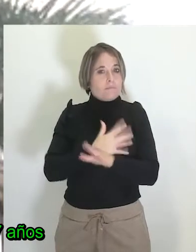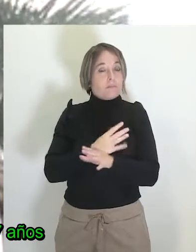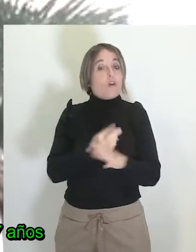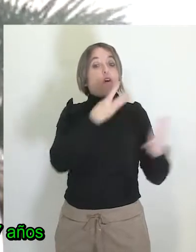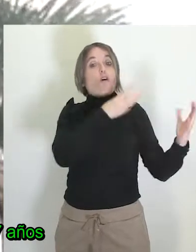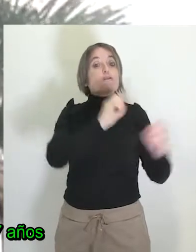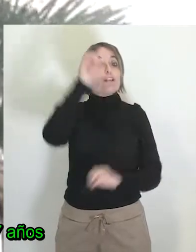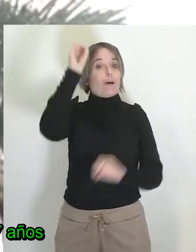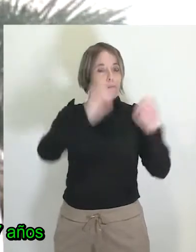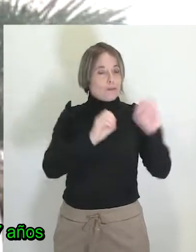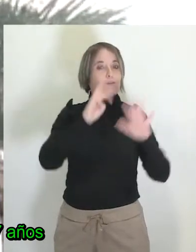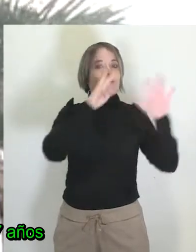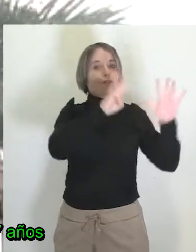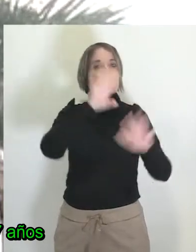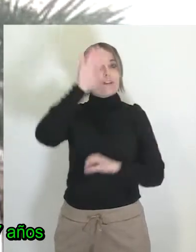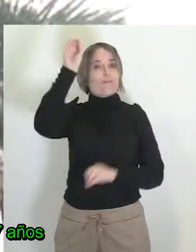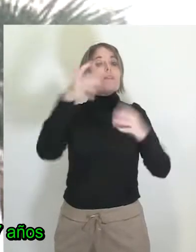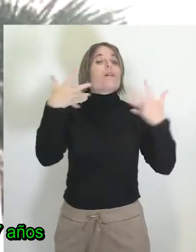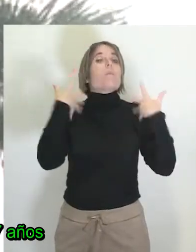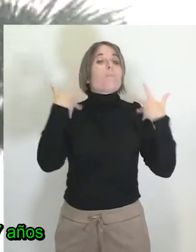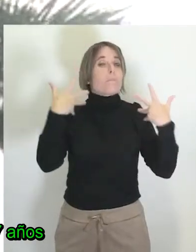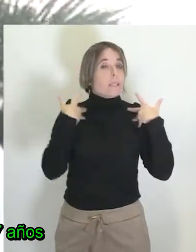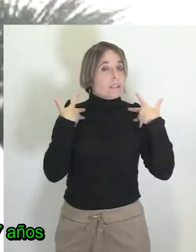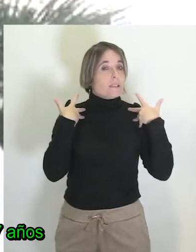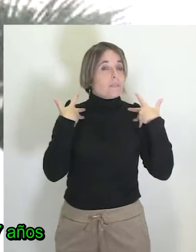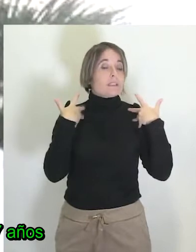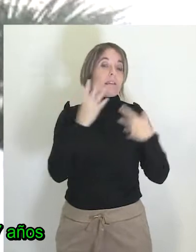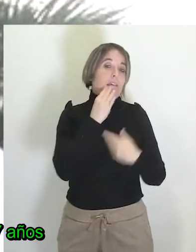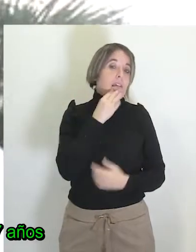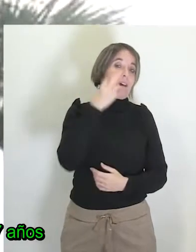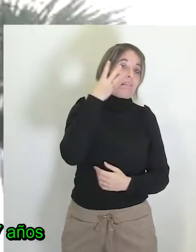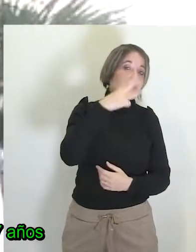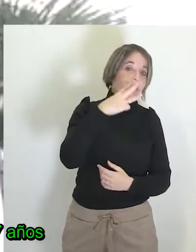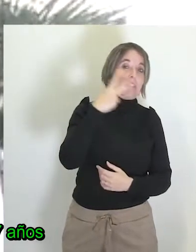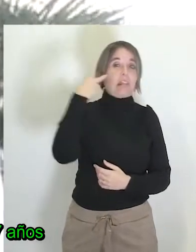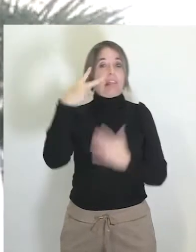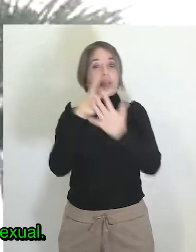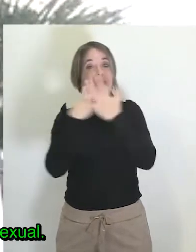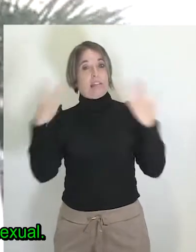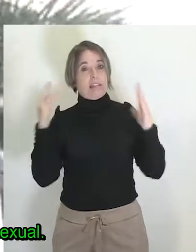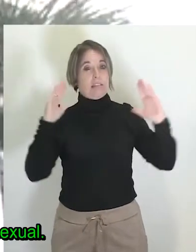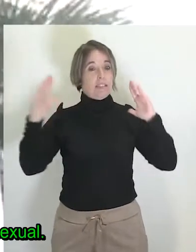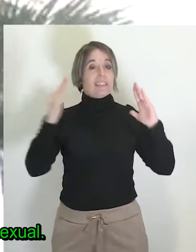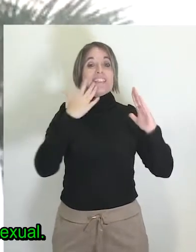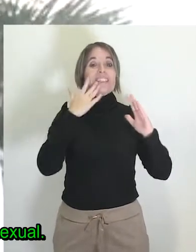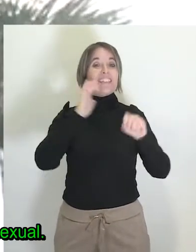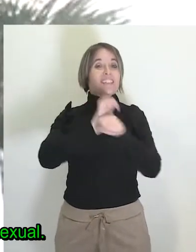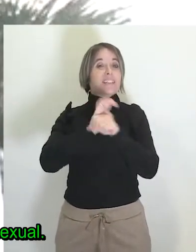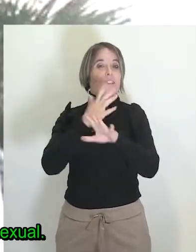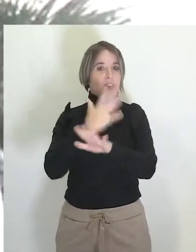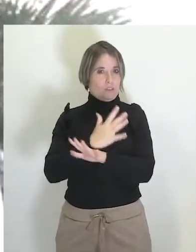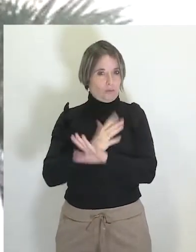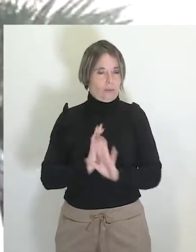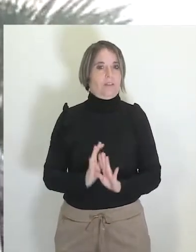el 80% y el 85% de las víctimas eran entre 13 y 17 años cuando se trataba de violencia